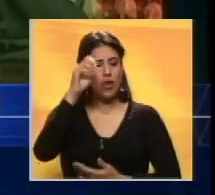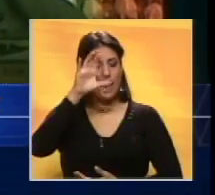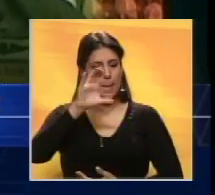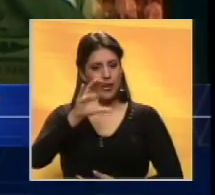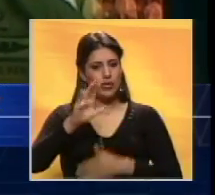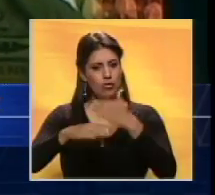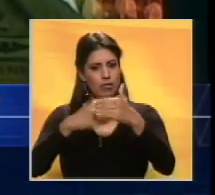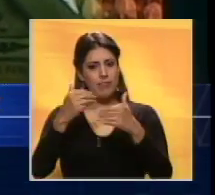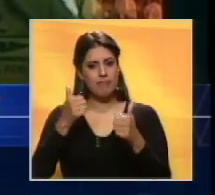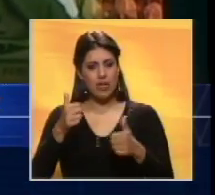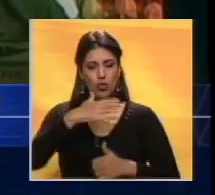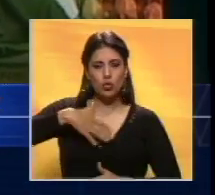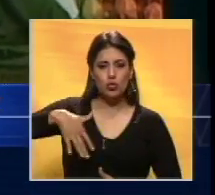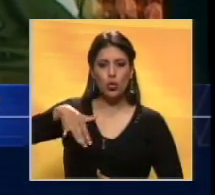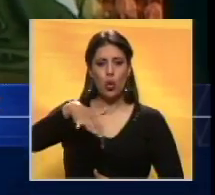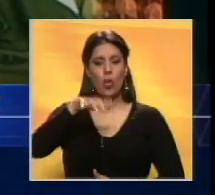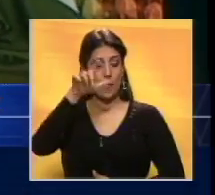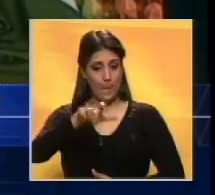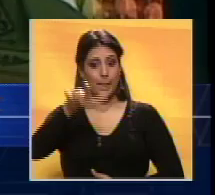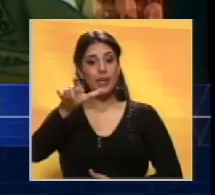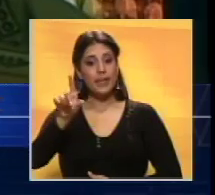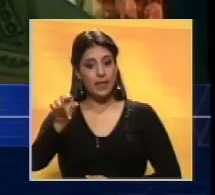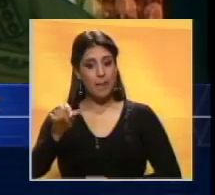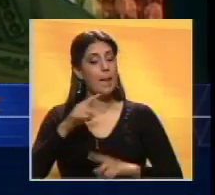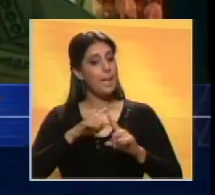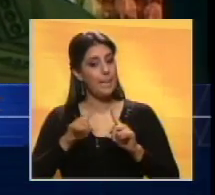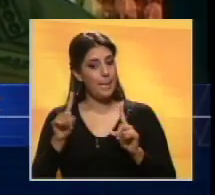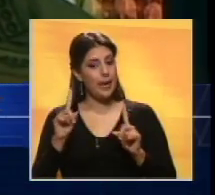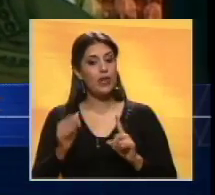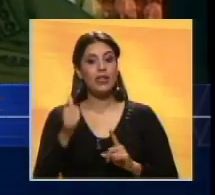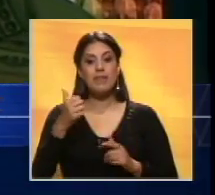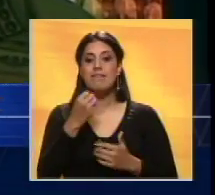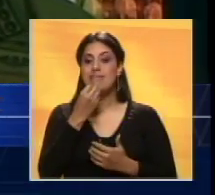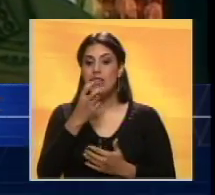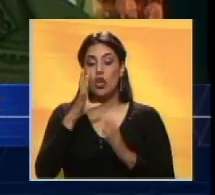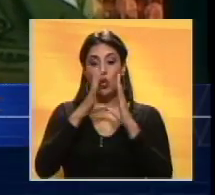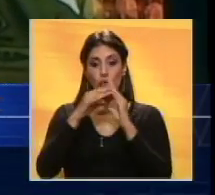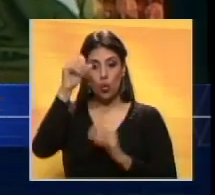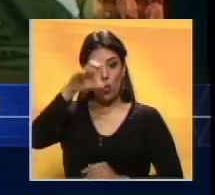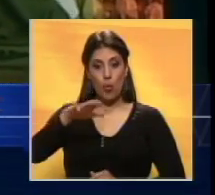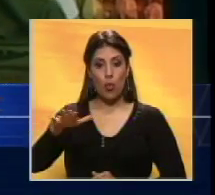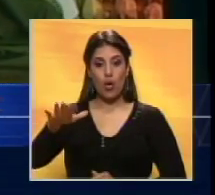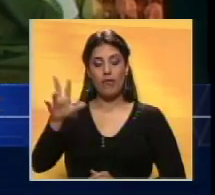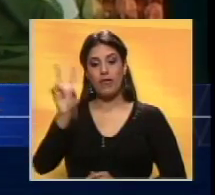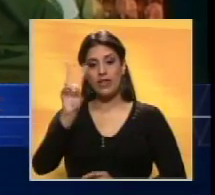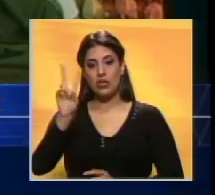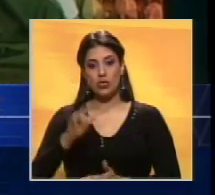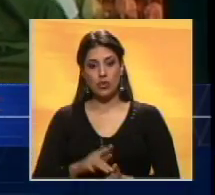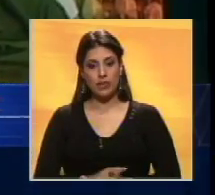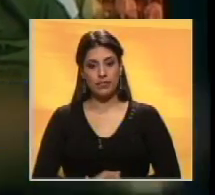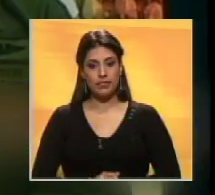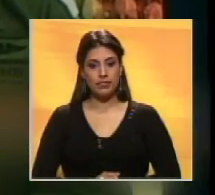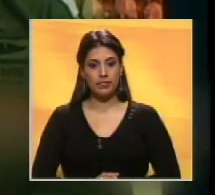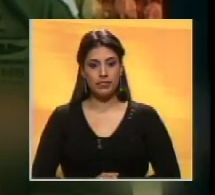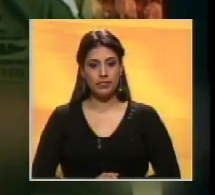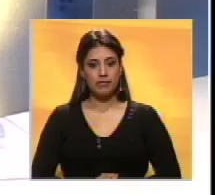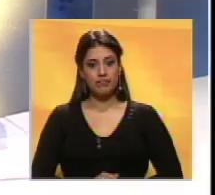bienestar colectivo, personal también, pero por el bienestar de todo el pueblo de Venezuela.